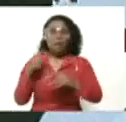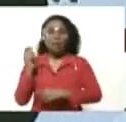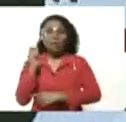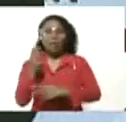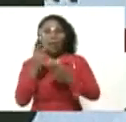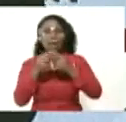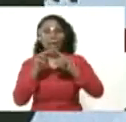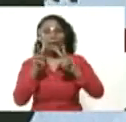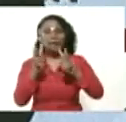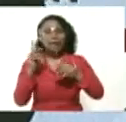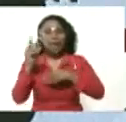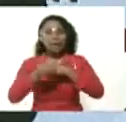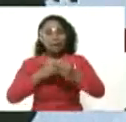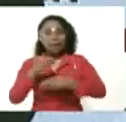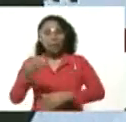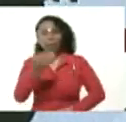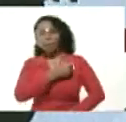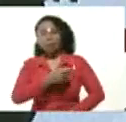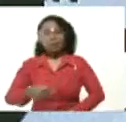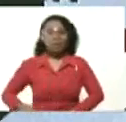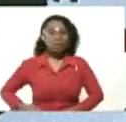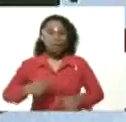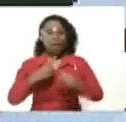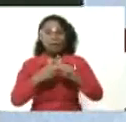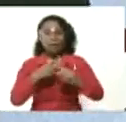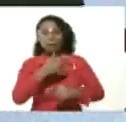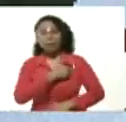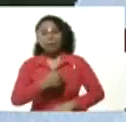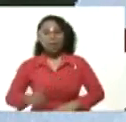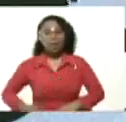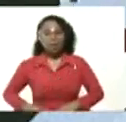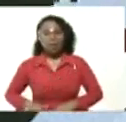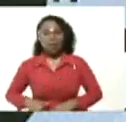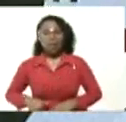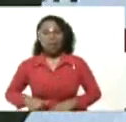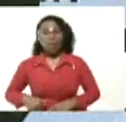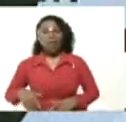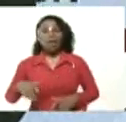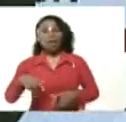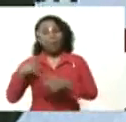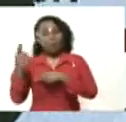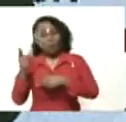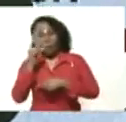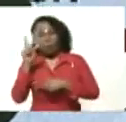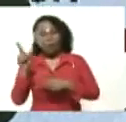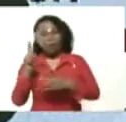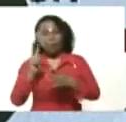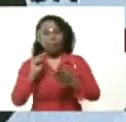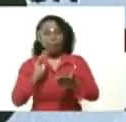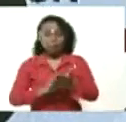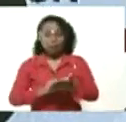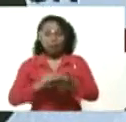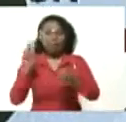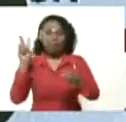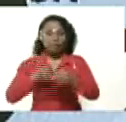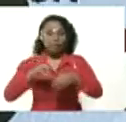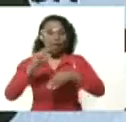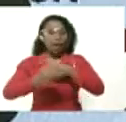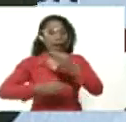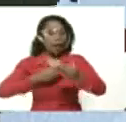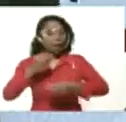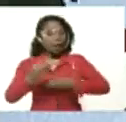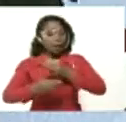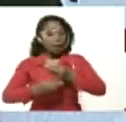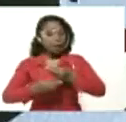está haciendo el presidente, el expresidente Rodríguez Zapatero, y la apuesta por la violencia y la guerra que hace,